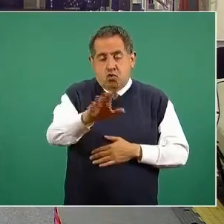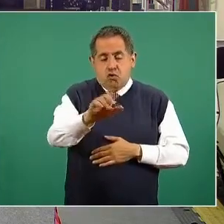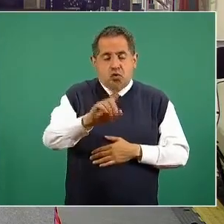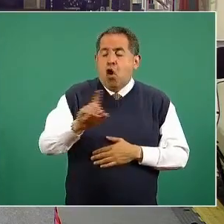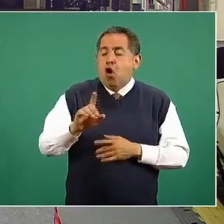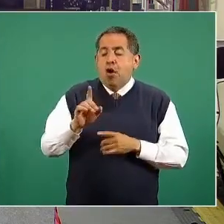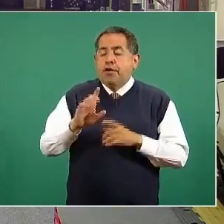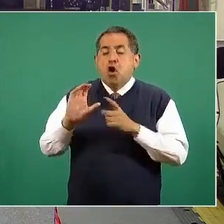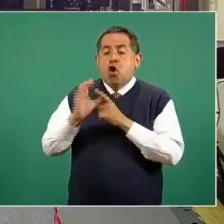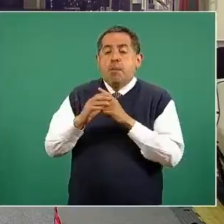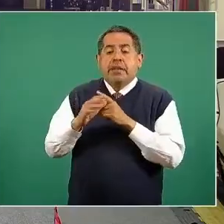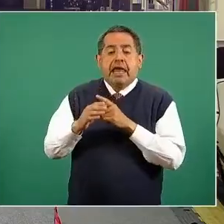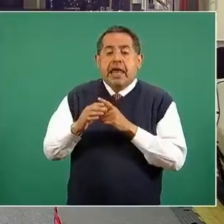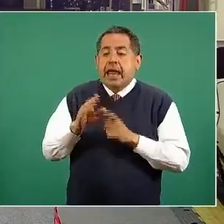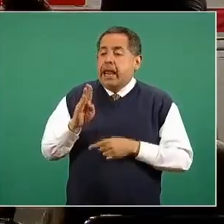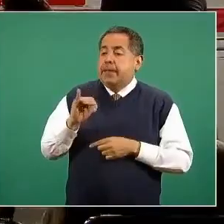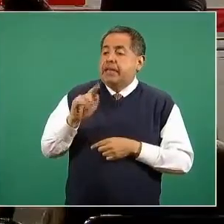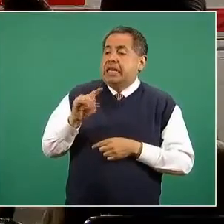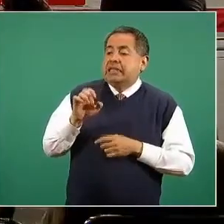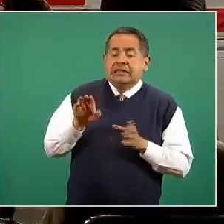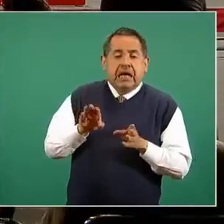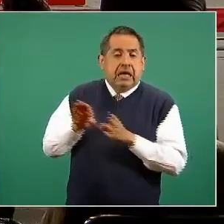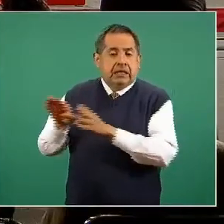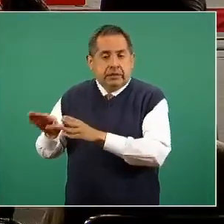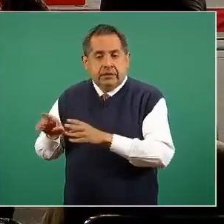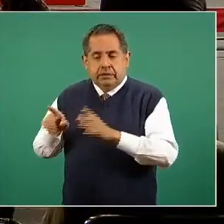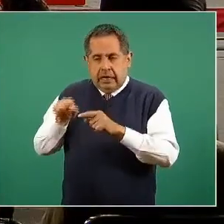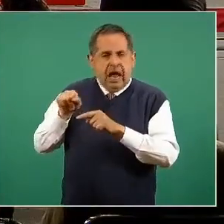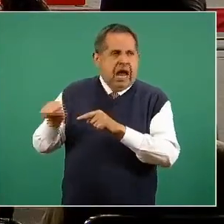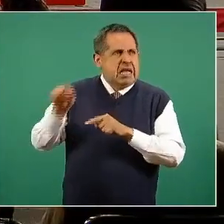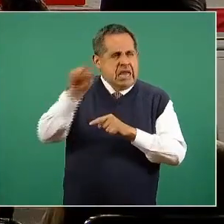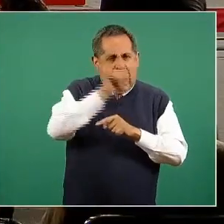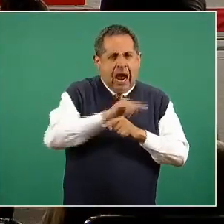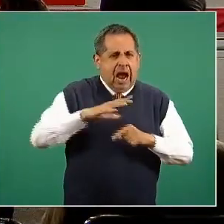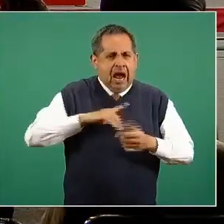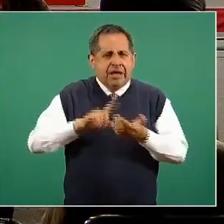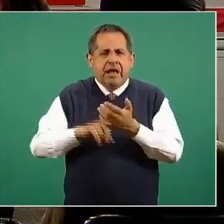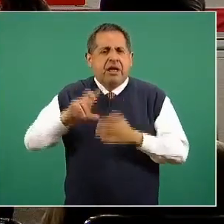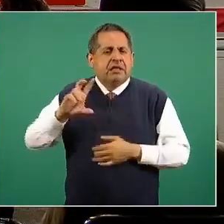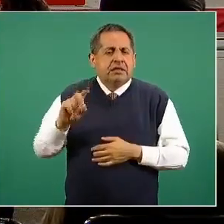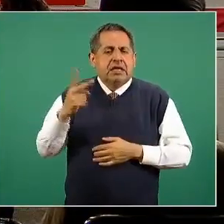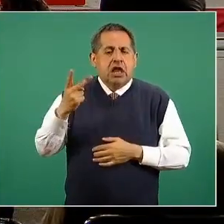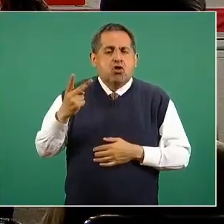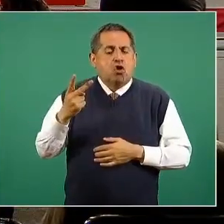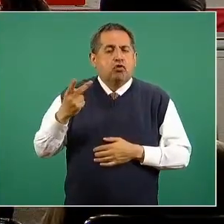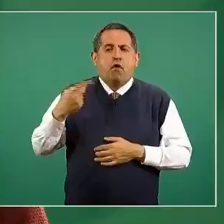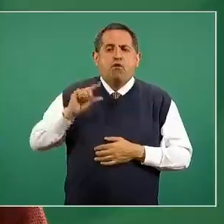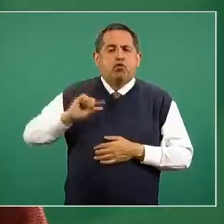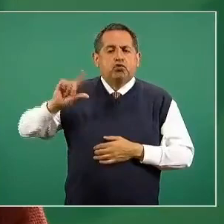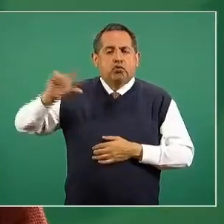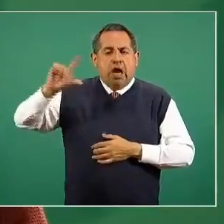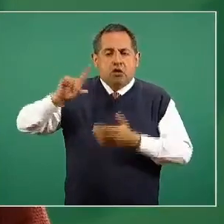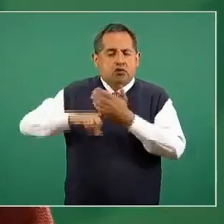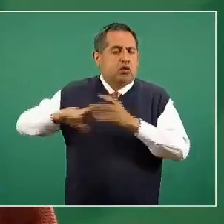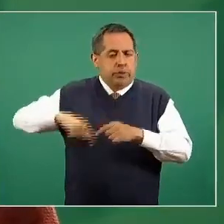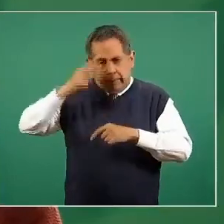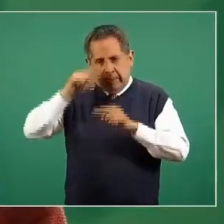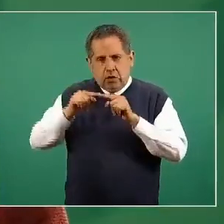estatales de bienestar, tenemos a 32 personas funcionarias del Gobierno de